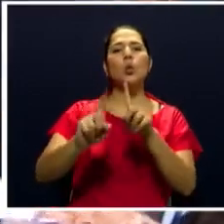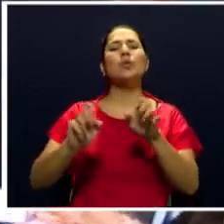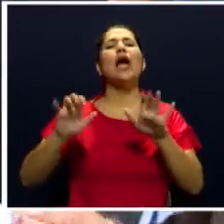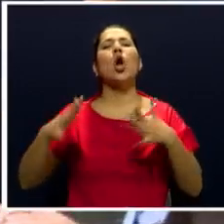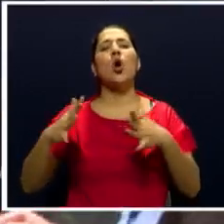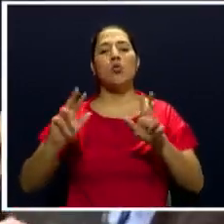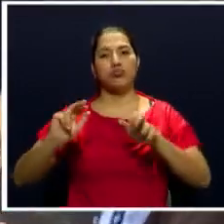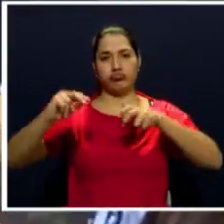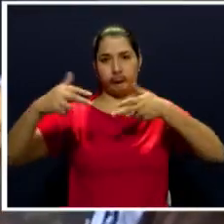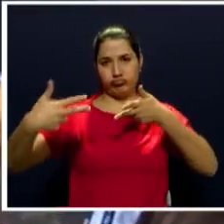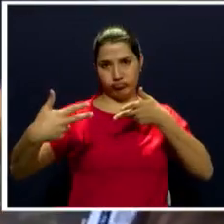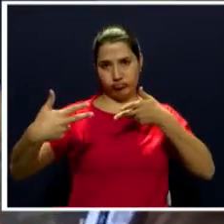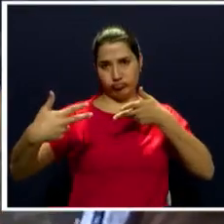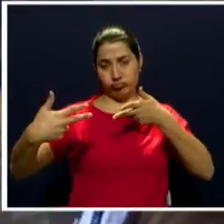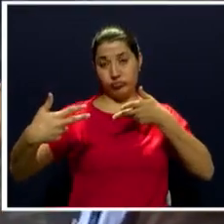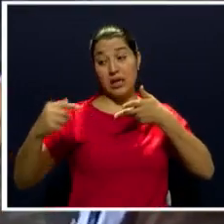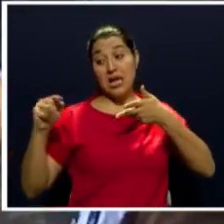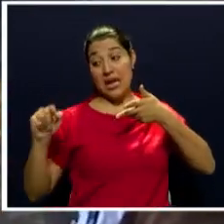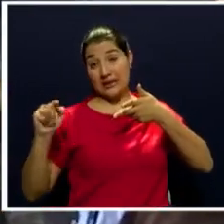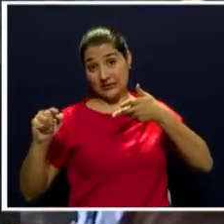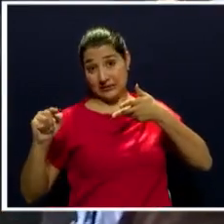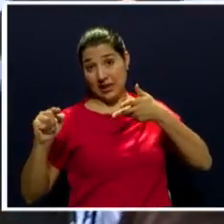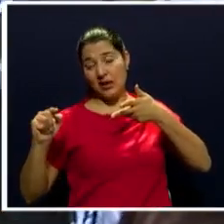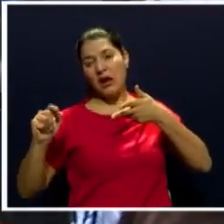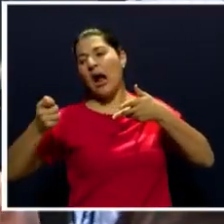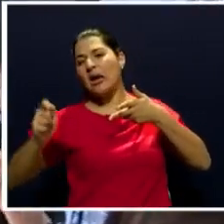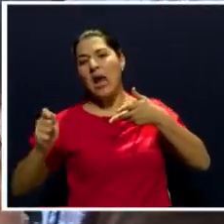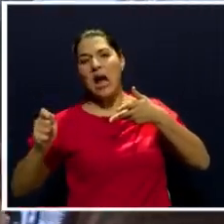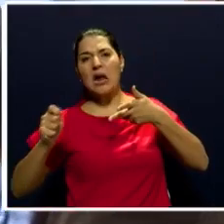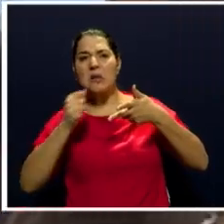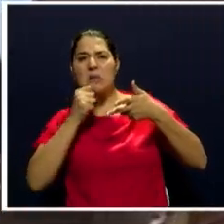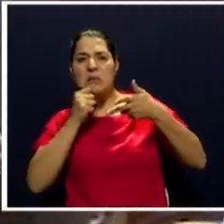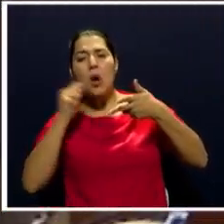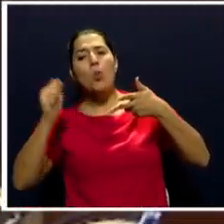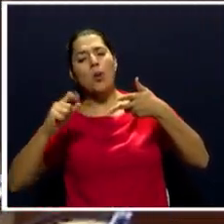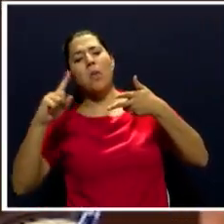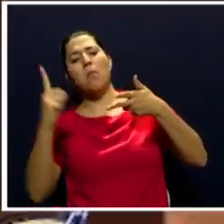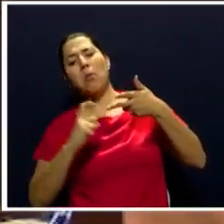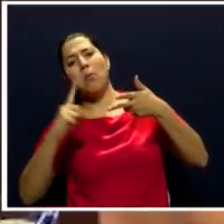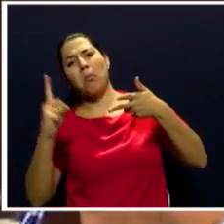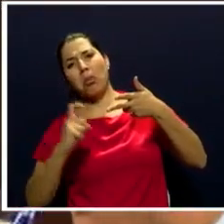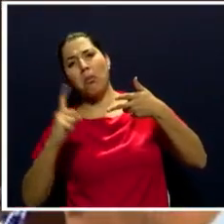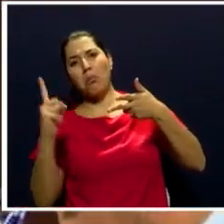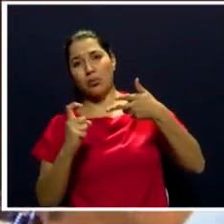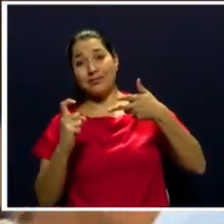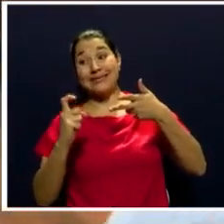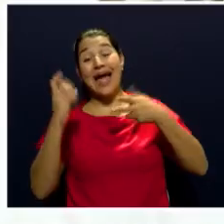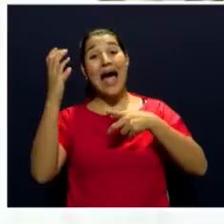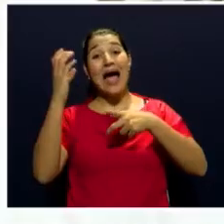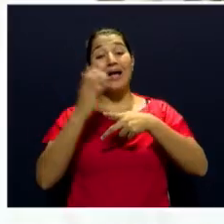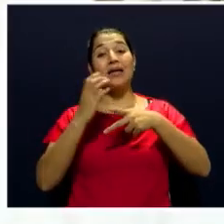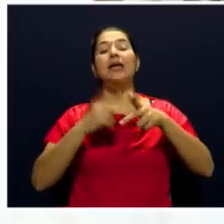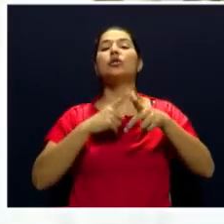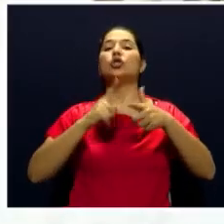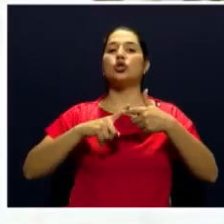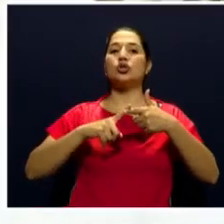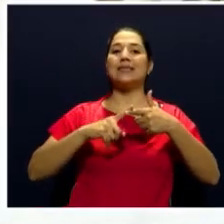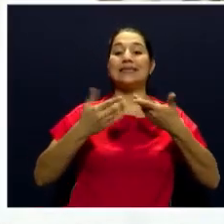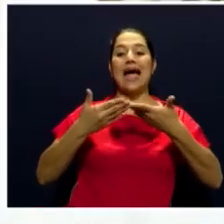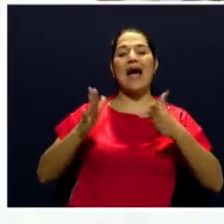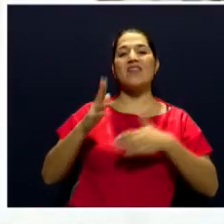la posibilidad de repreguntar. Para la coordinación de dichas consultas se van a habilitar 6 chats en